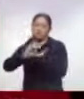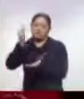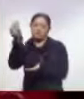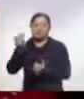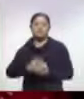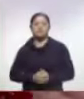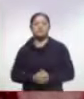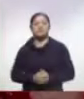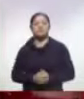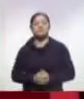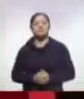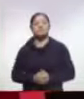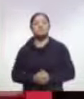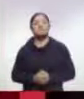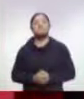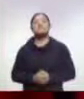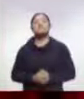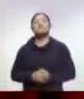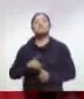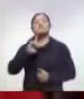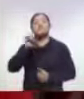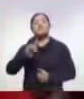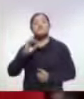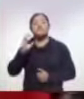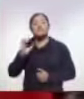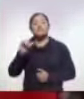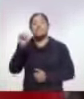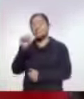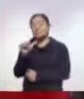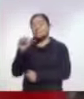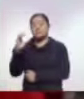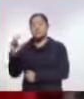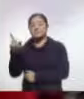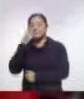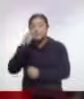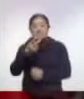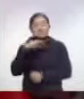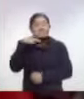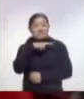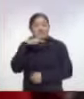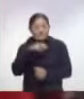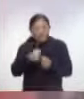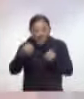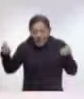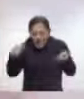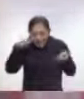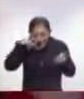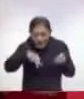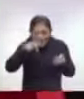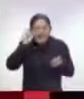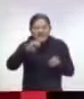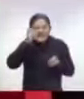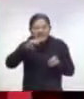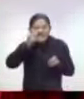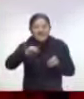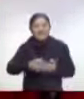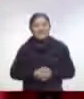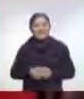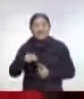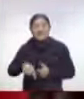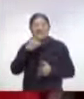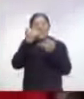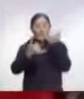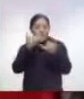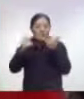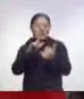Zacualpan, Aisha Corichi se apresuró a abrir la bolsa ecológica para conocer el contenido de su obsequio. Pues un lego,